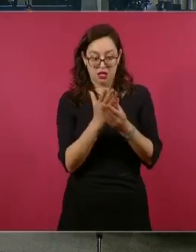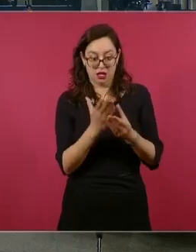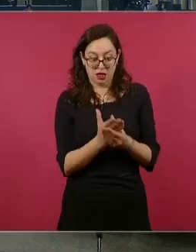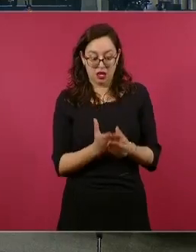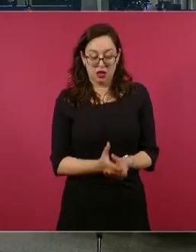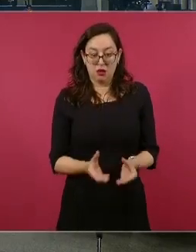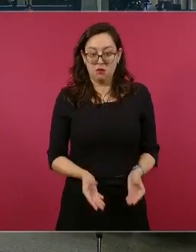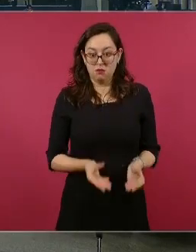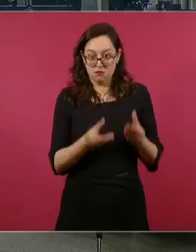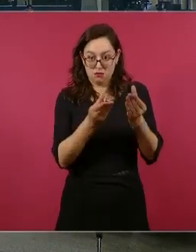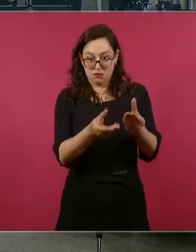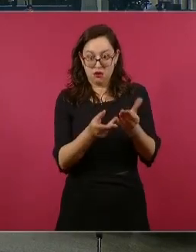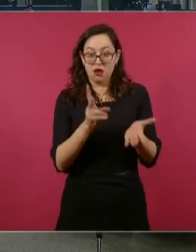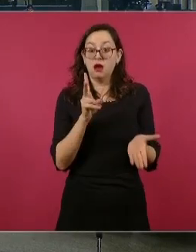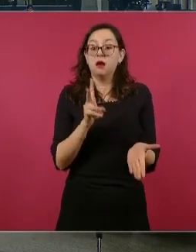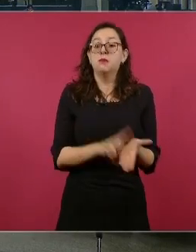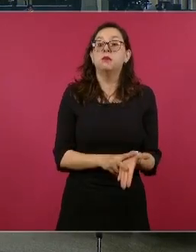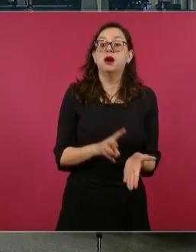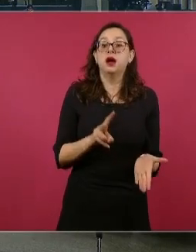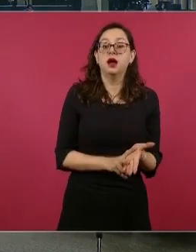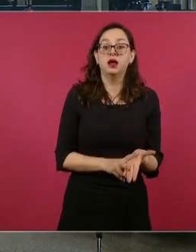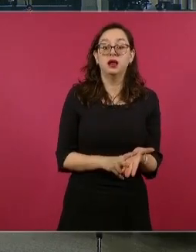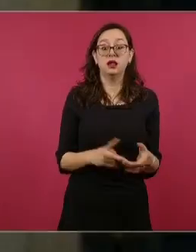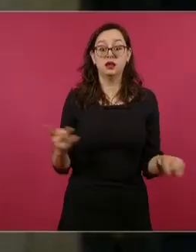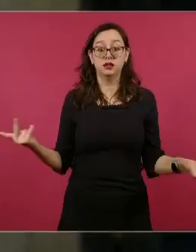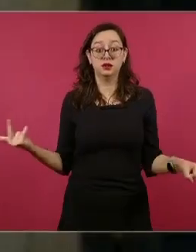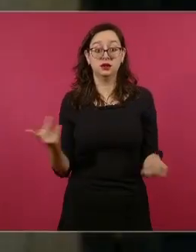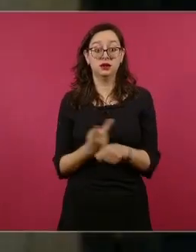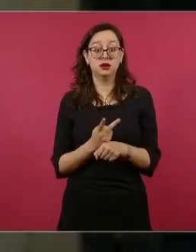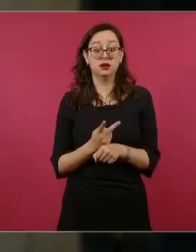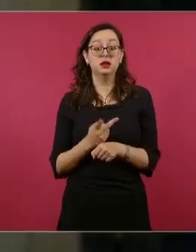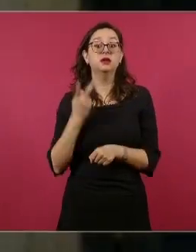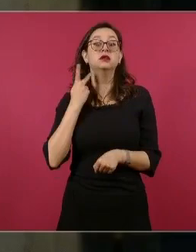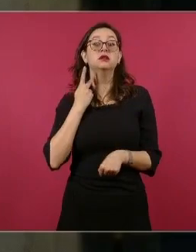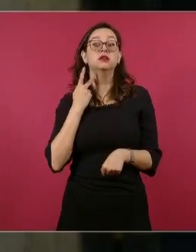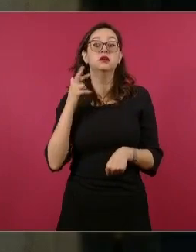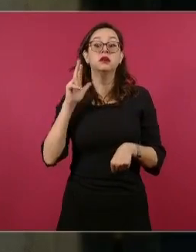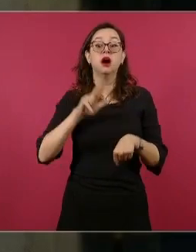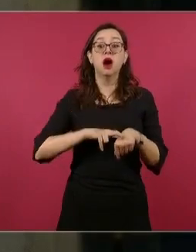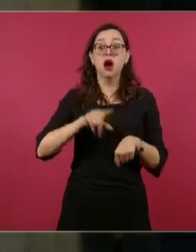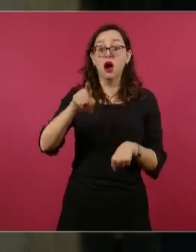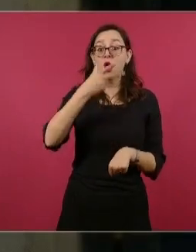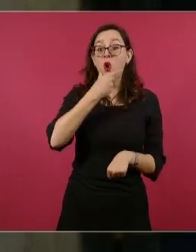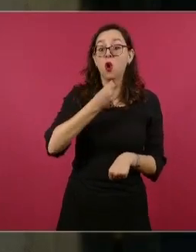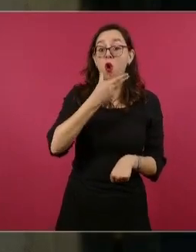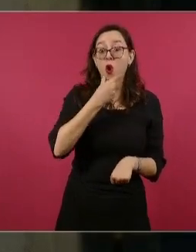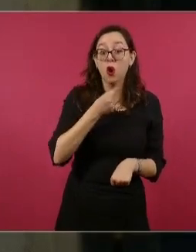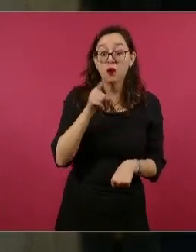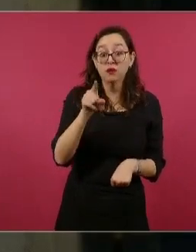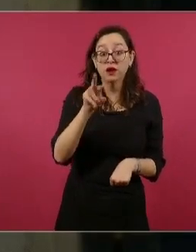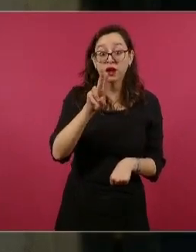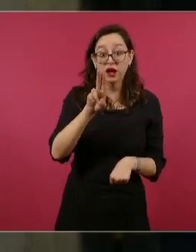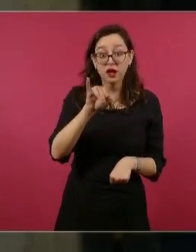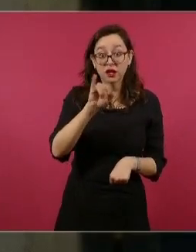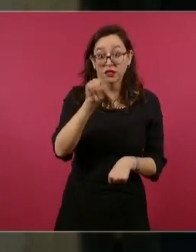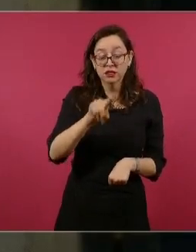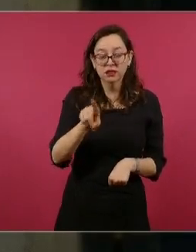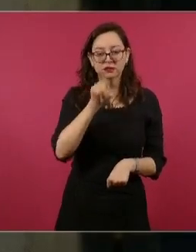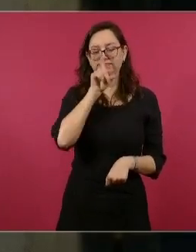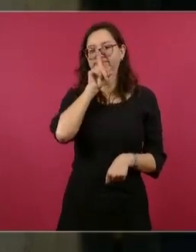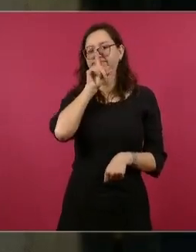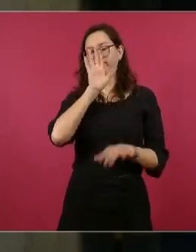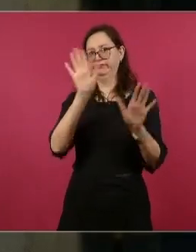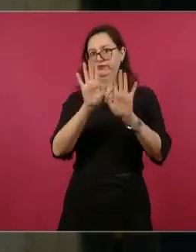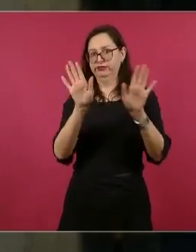tengo. ¿Por qué? La Procuraduría, y no hablo del procurador Luis, no, él nos ha atendido muy bien y es una